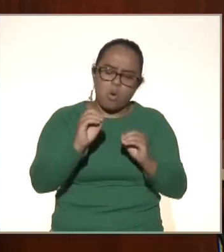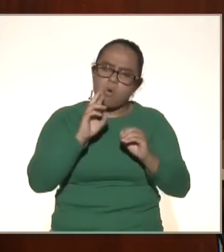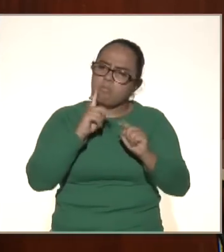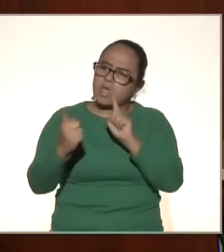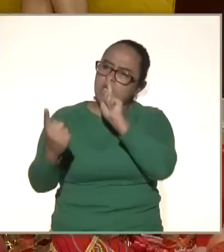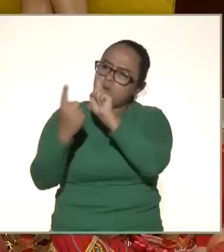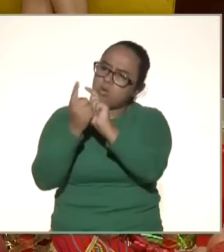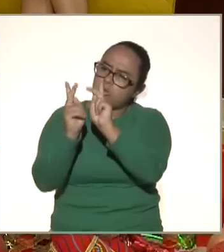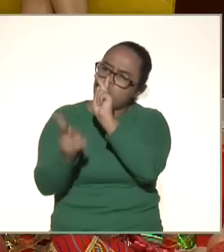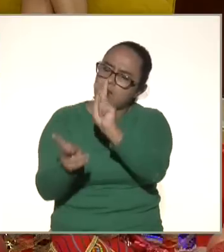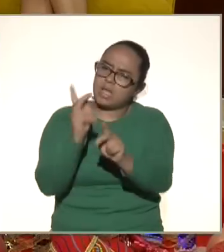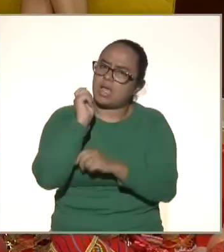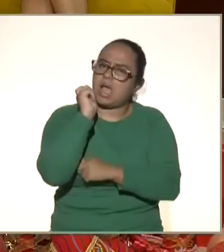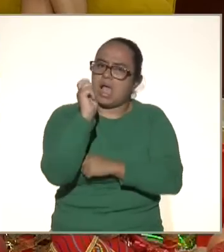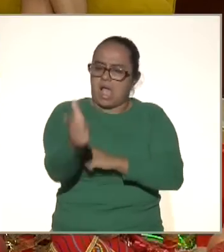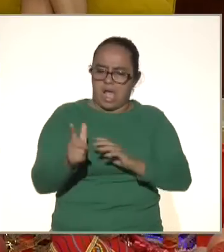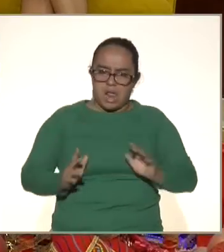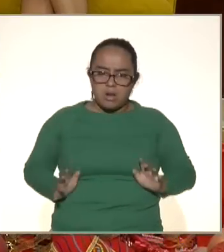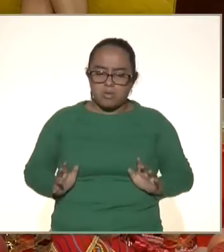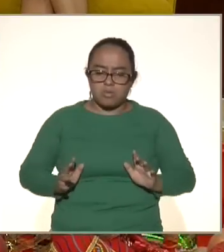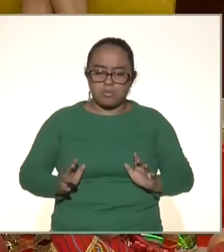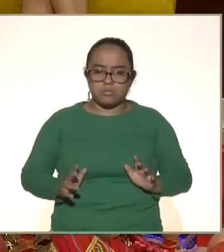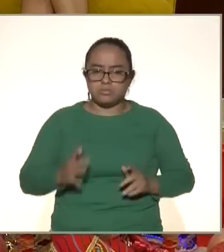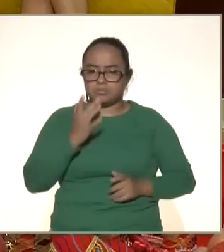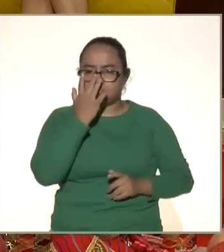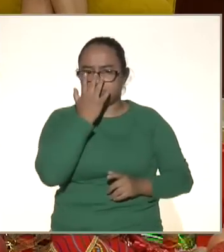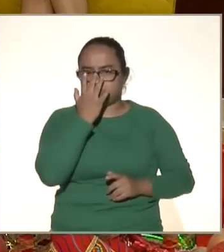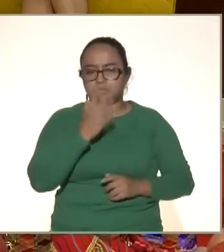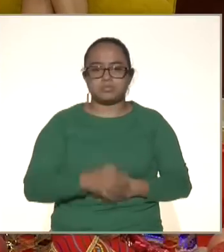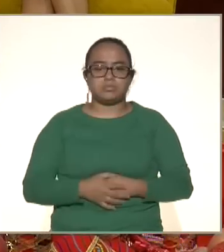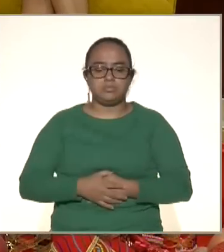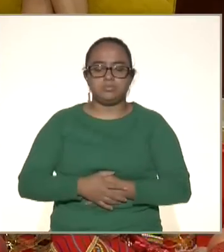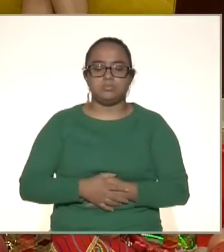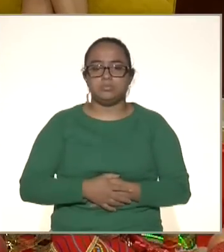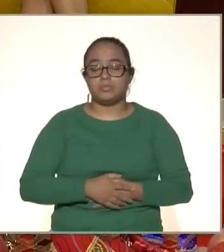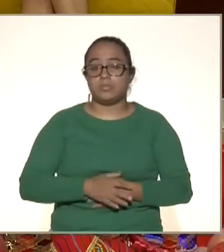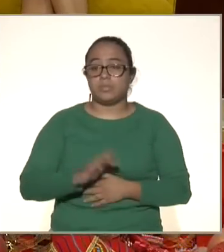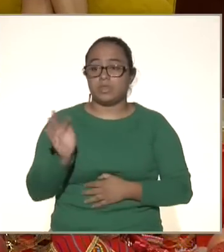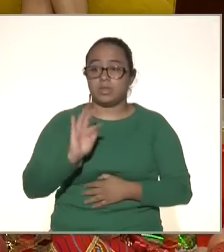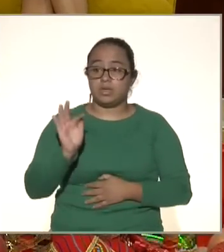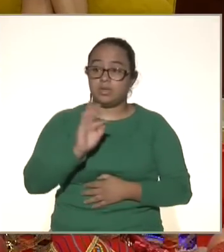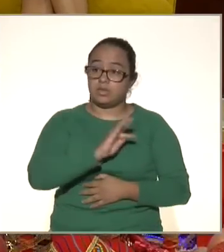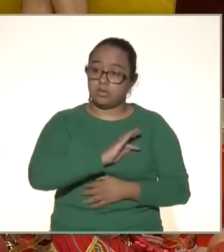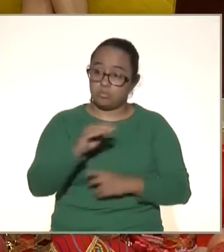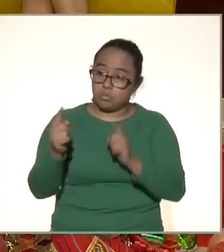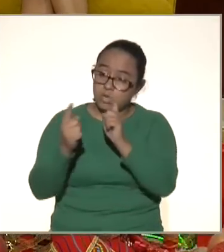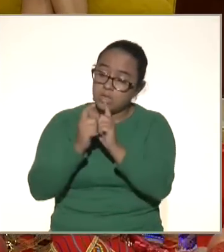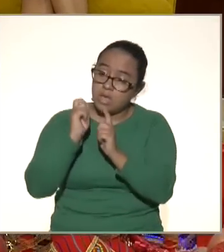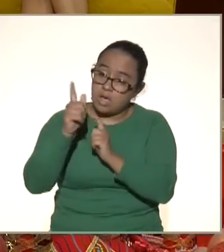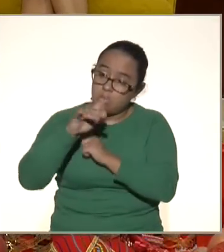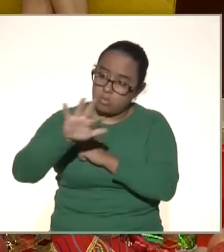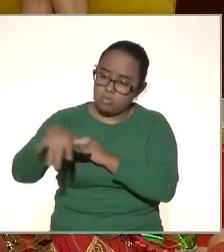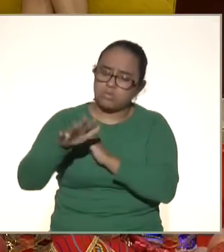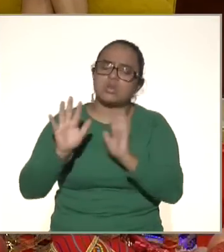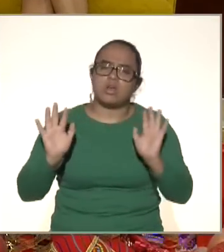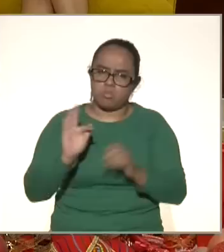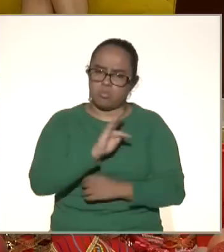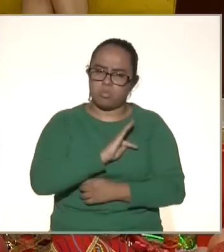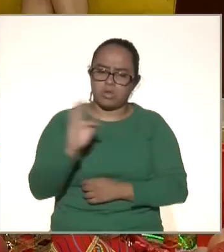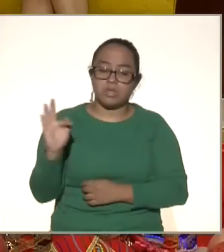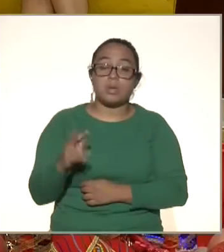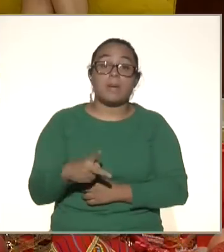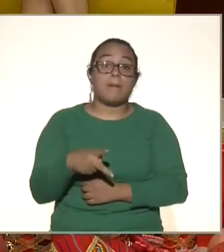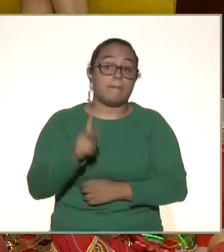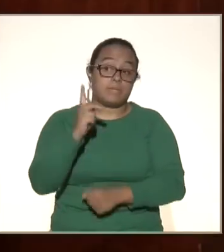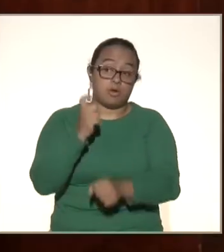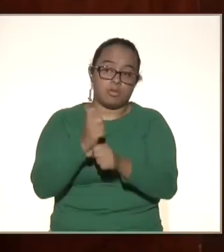y acercar. Si hay el terreno común como para buscarlo, lo buscas. Pero de